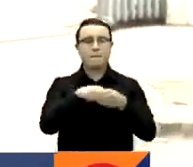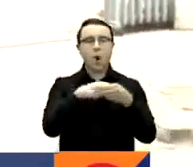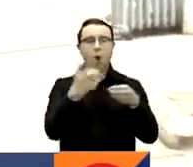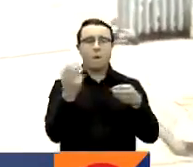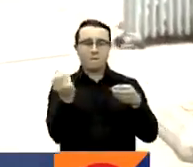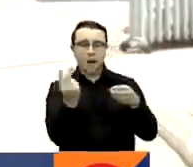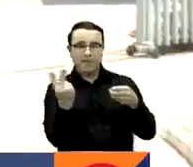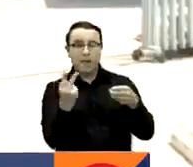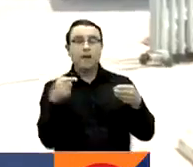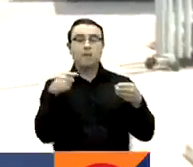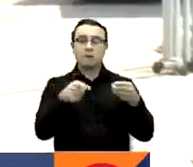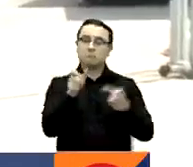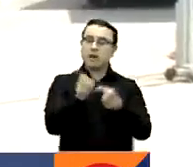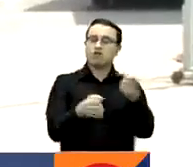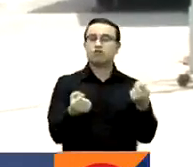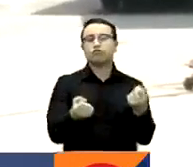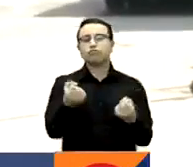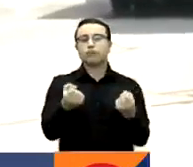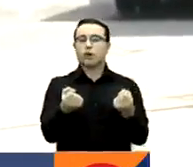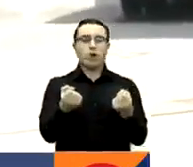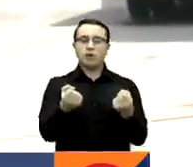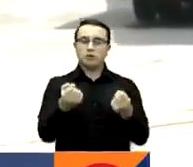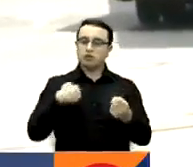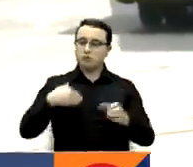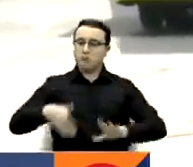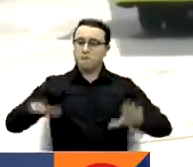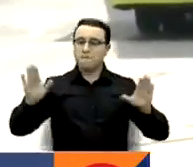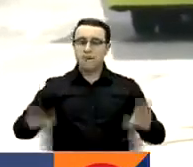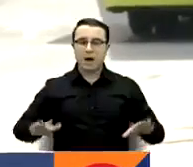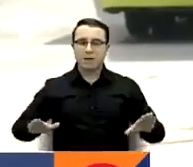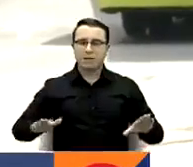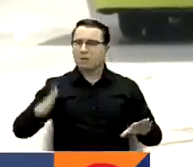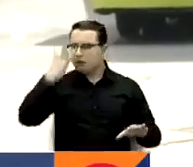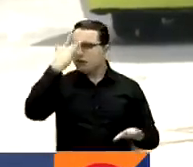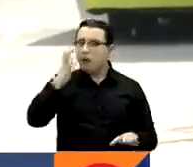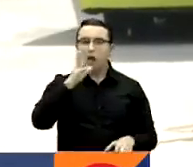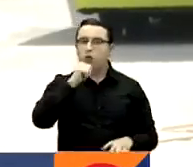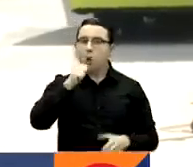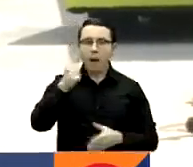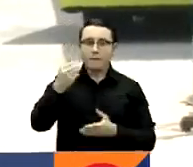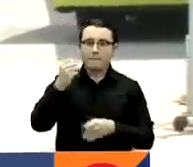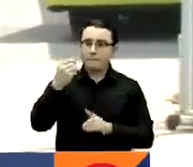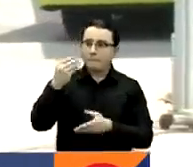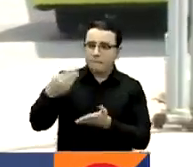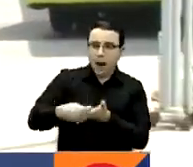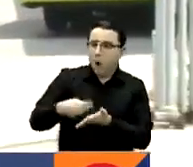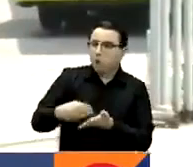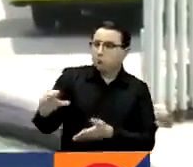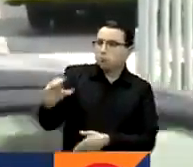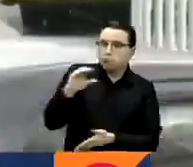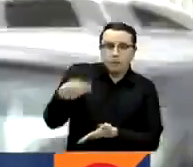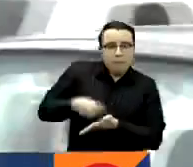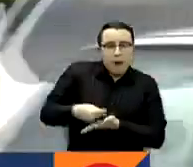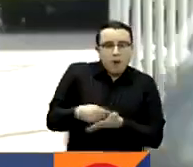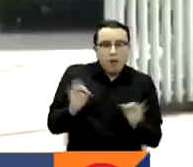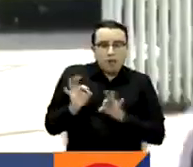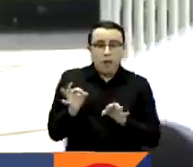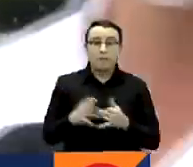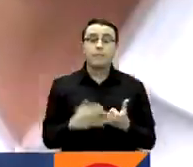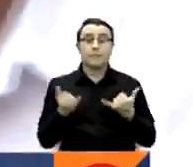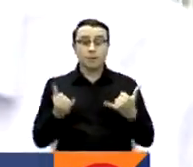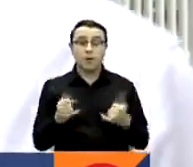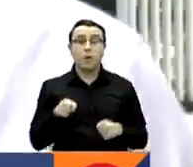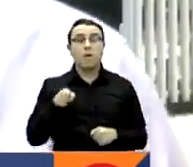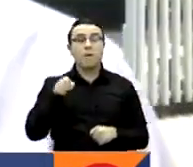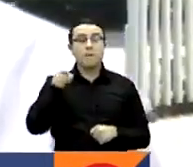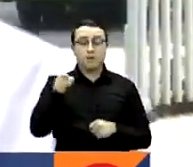que muchos de sus conductores decidieron paralizar sus operaciones ante el no pago de sus salarios. Por esa razón, hoy las rutas alimentadoras en el